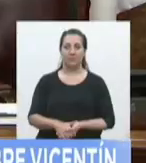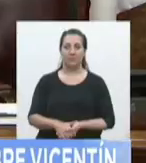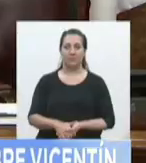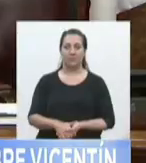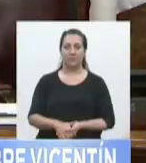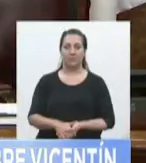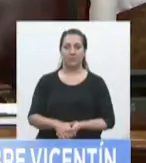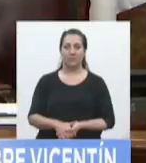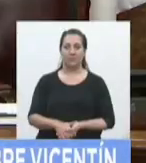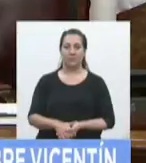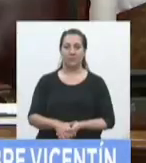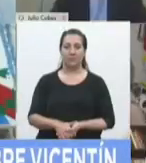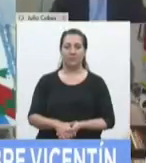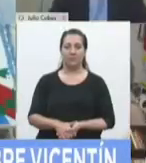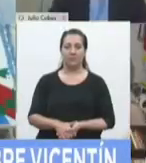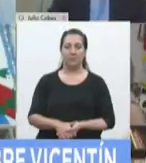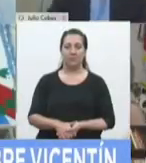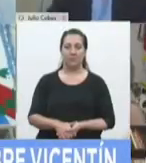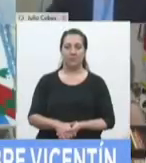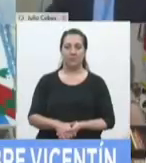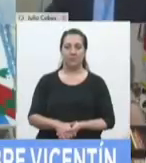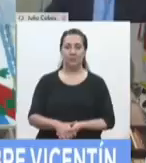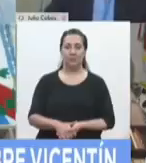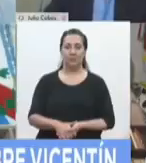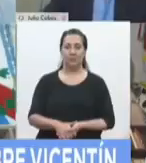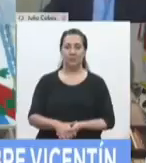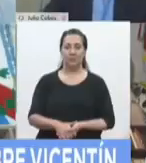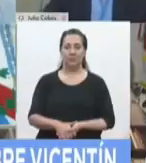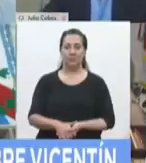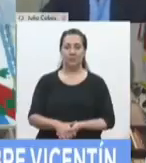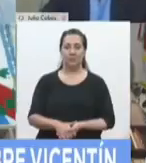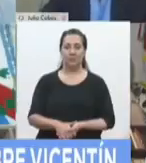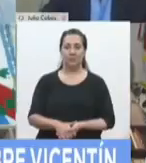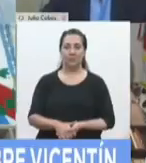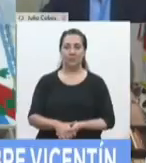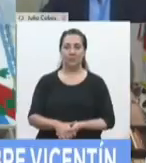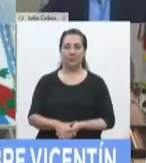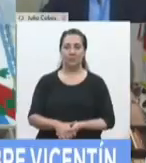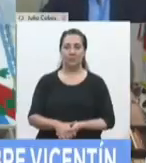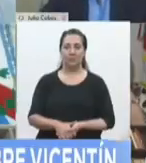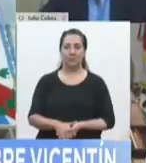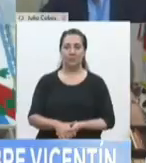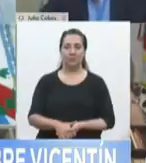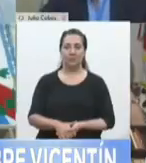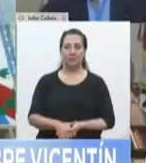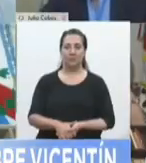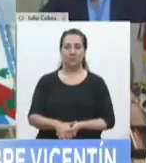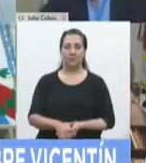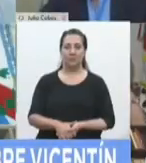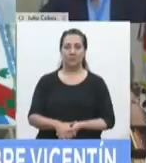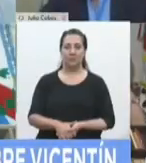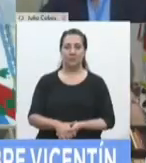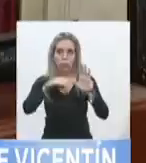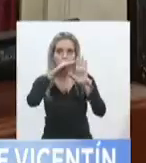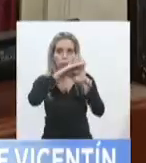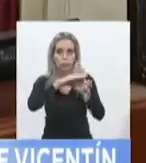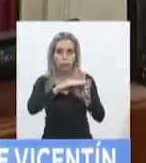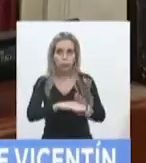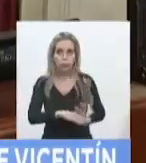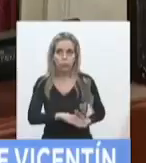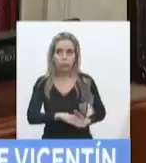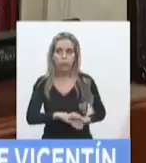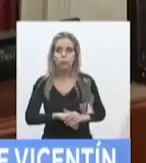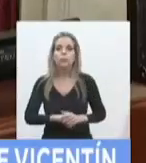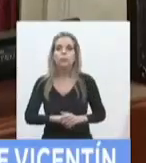de ruta que yo te decía, lo que tiene que ver con todas estas comisiones bicamerales donde el kirchnerismo se quedó en el tiempo y